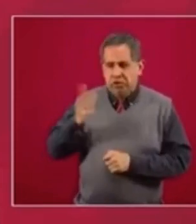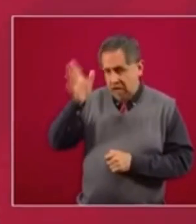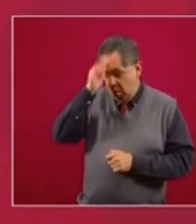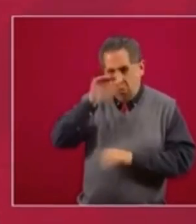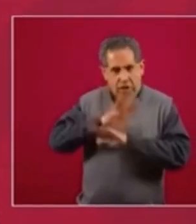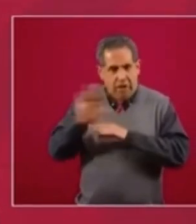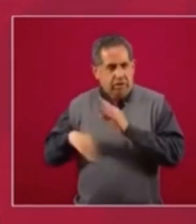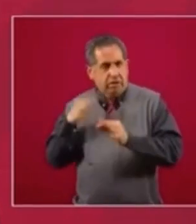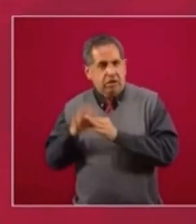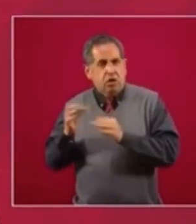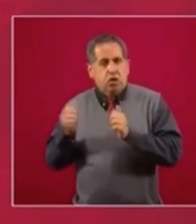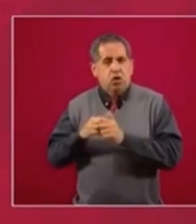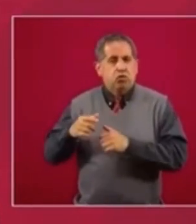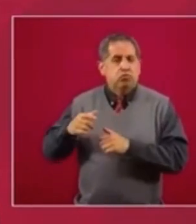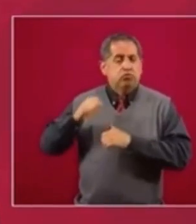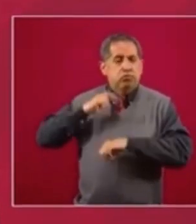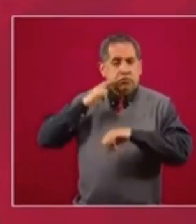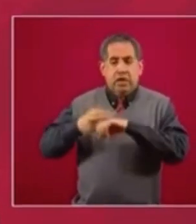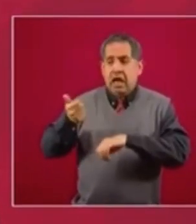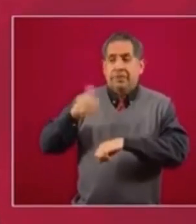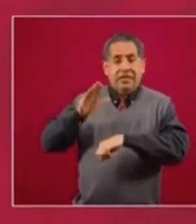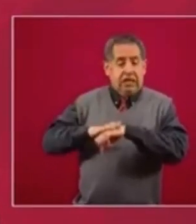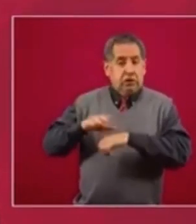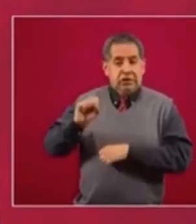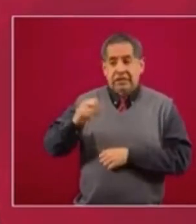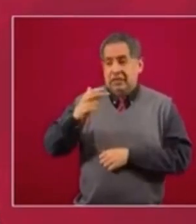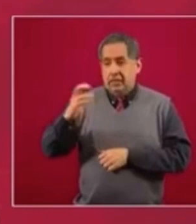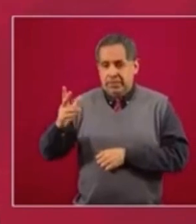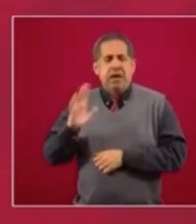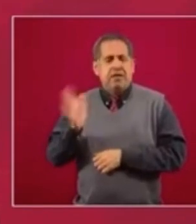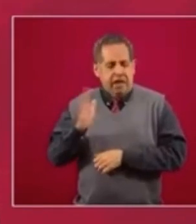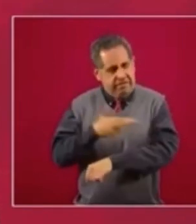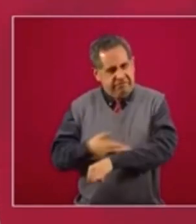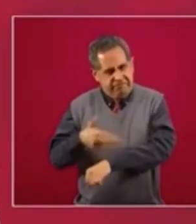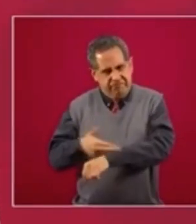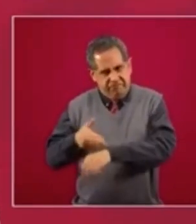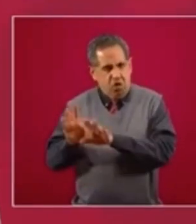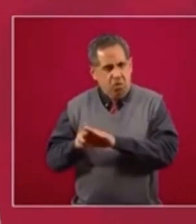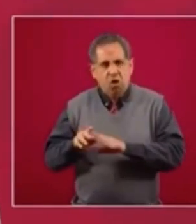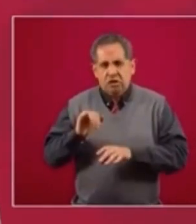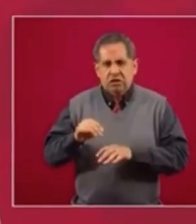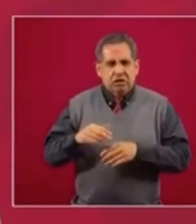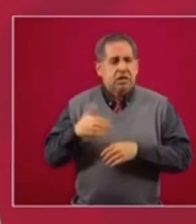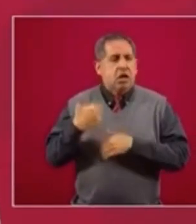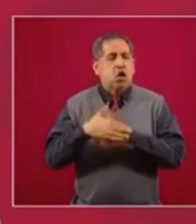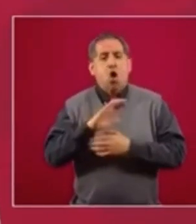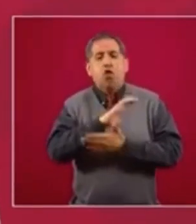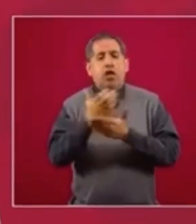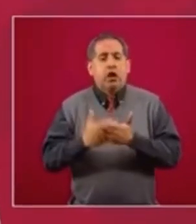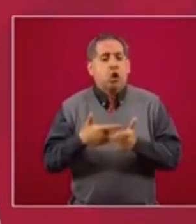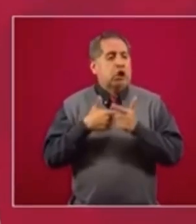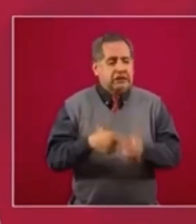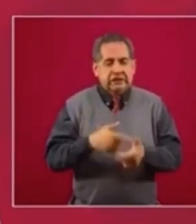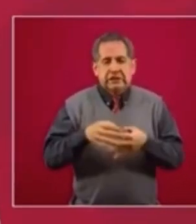con el titular de la Administración y Finanzas de la Secretaría que vamos a darles prórroga a sus contratos para